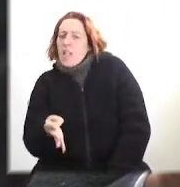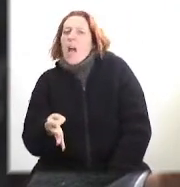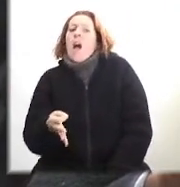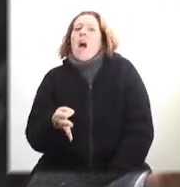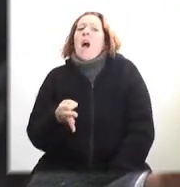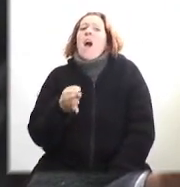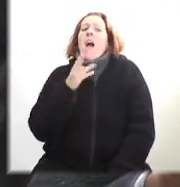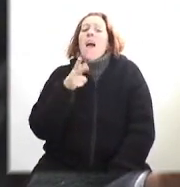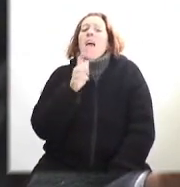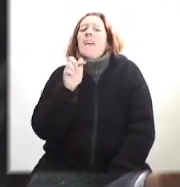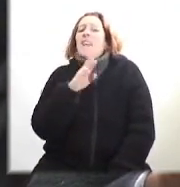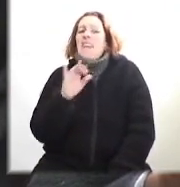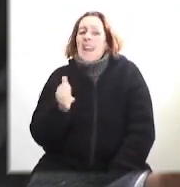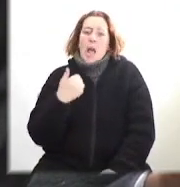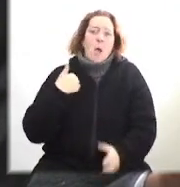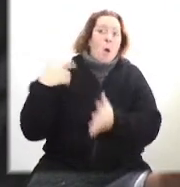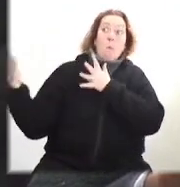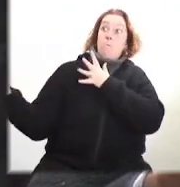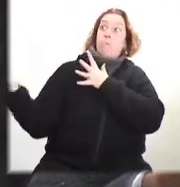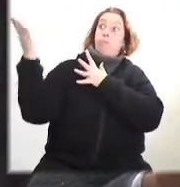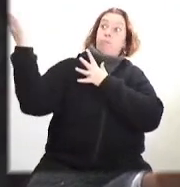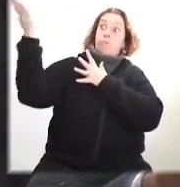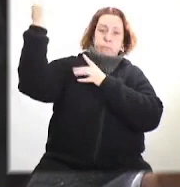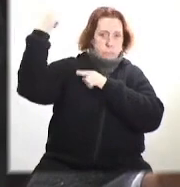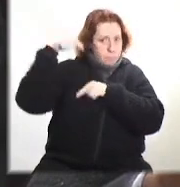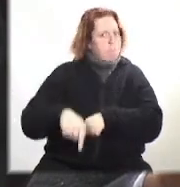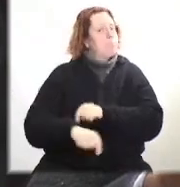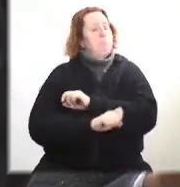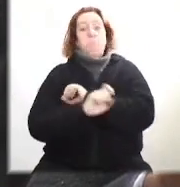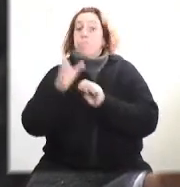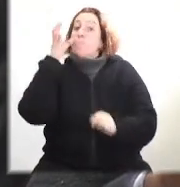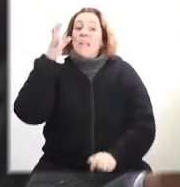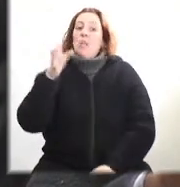intereses, cuanto más plutocráticos, más peligrosos.